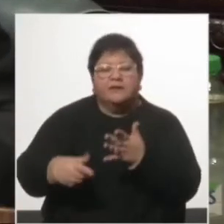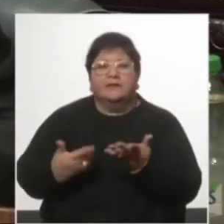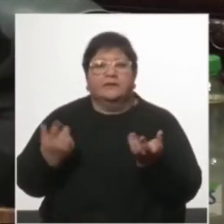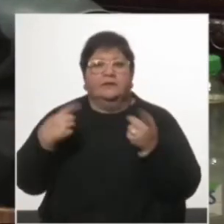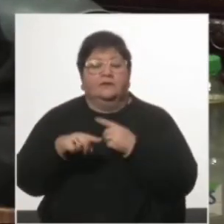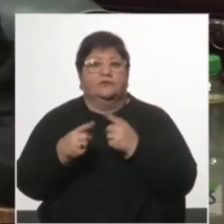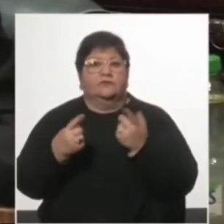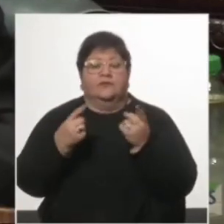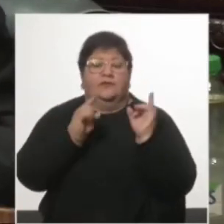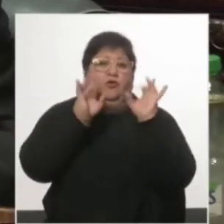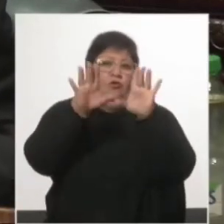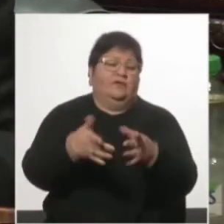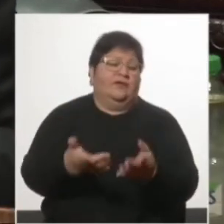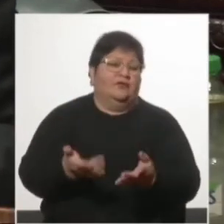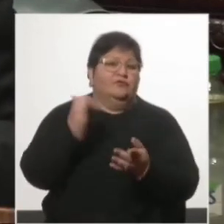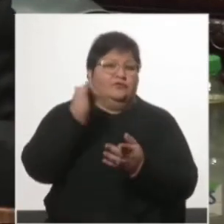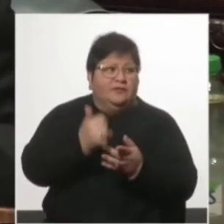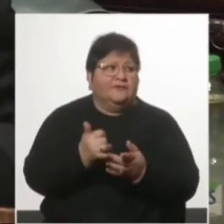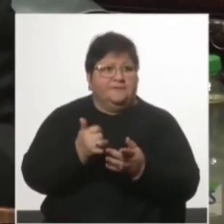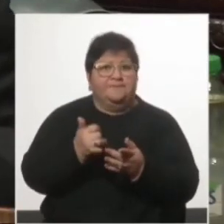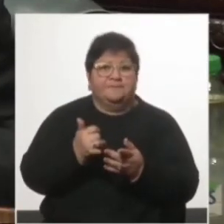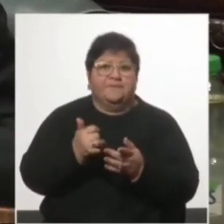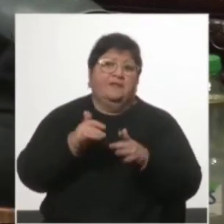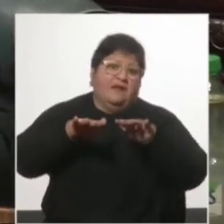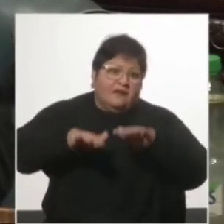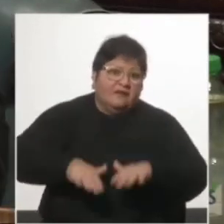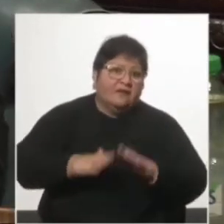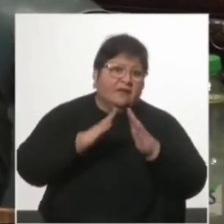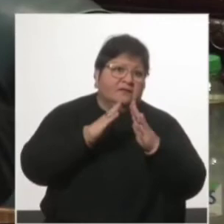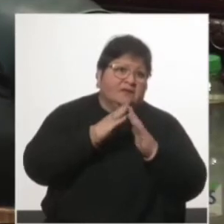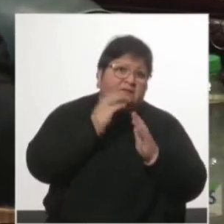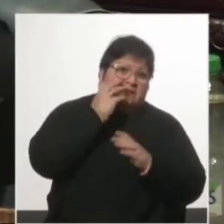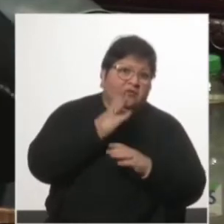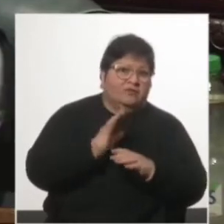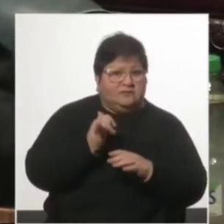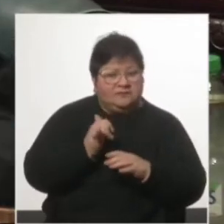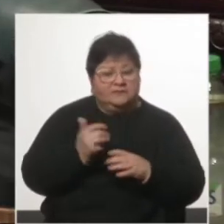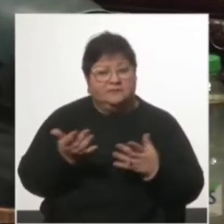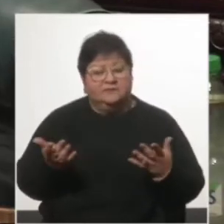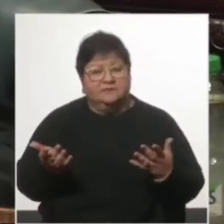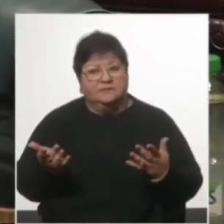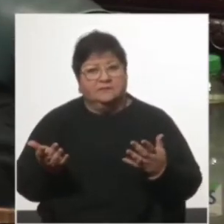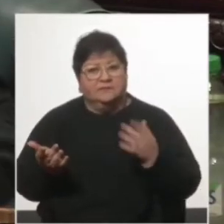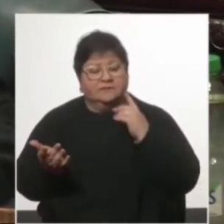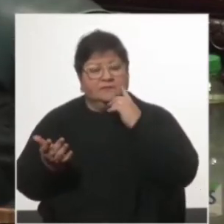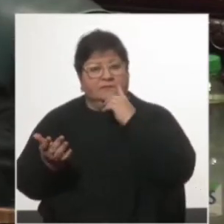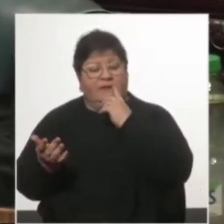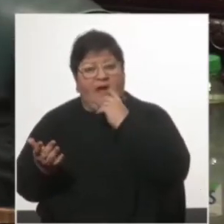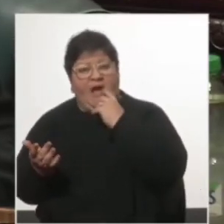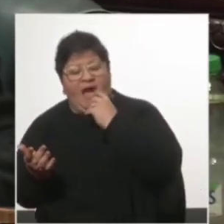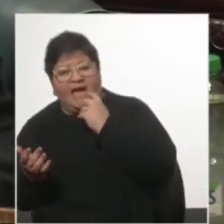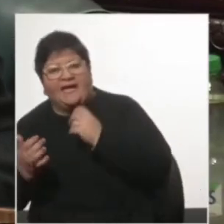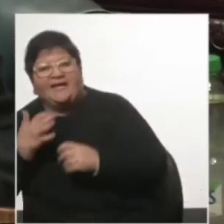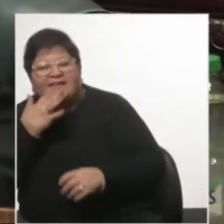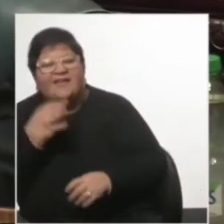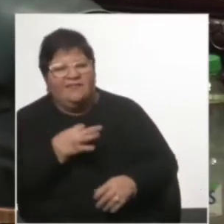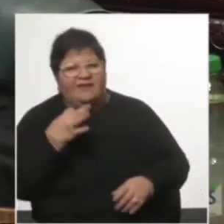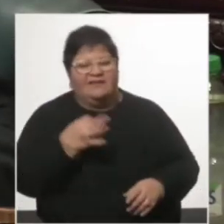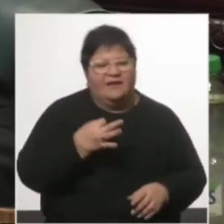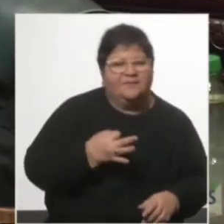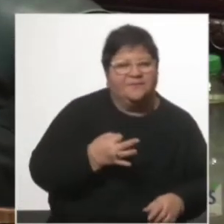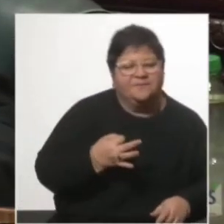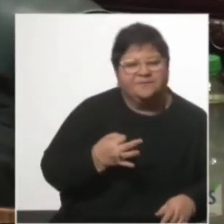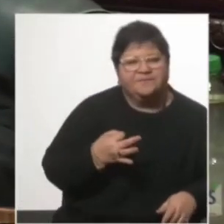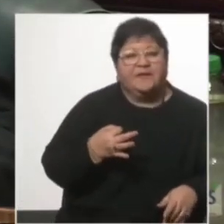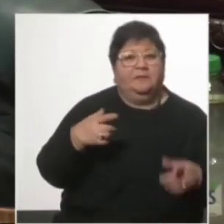se deriva de la mayor o menor movilidad. Y me parece de honestidad intelectual de parte